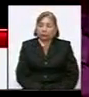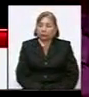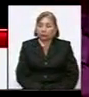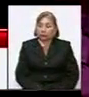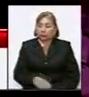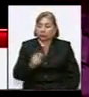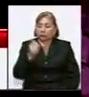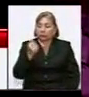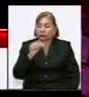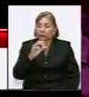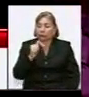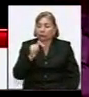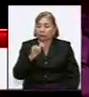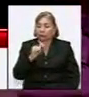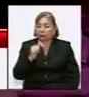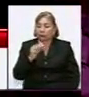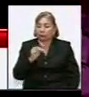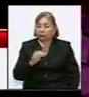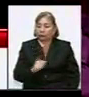de visitar la llama